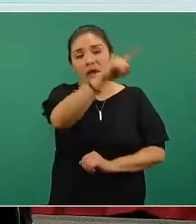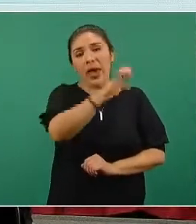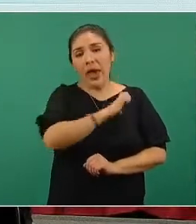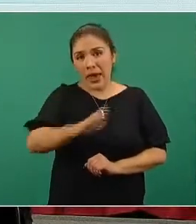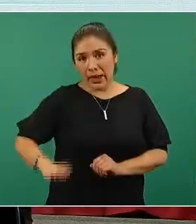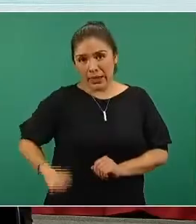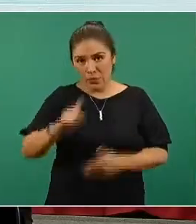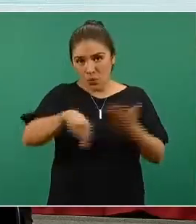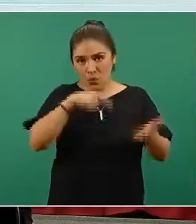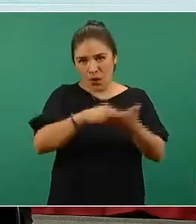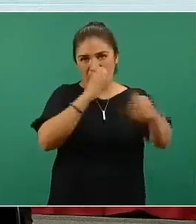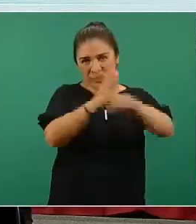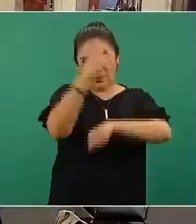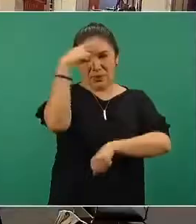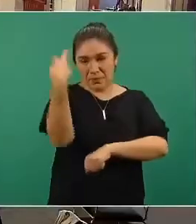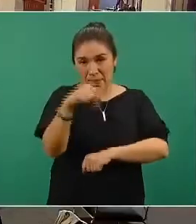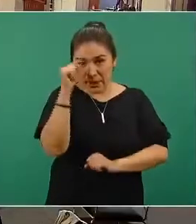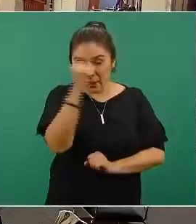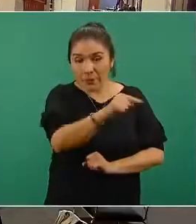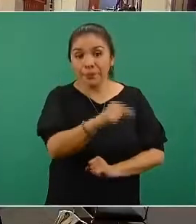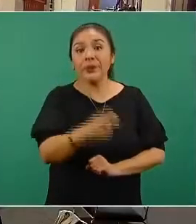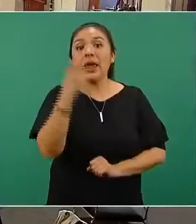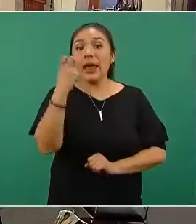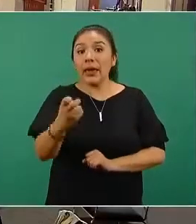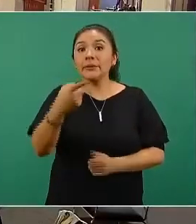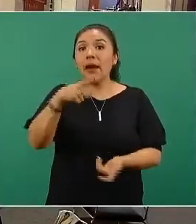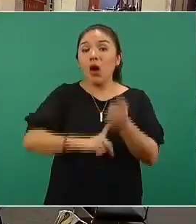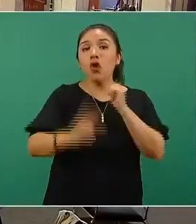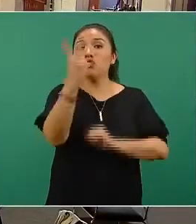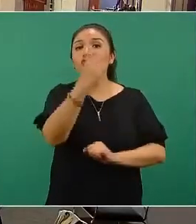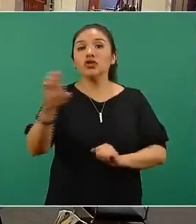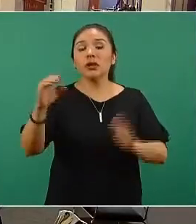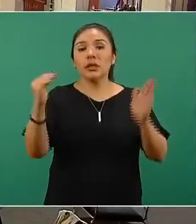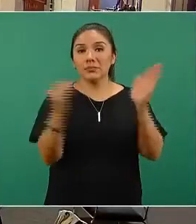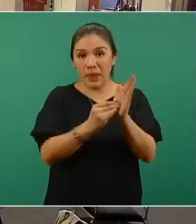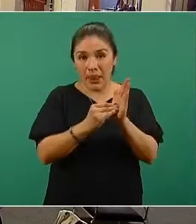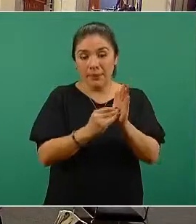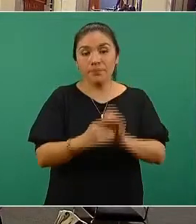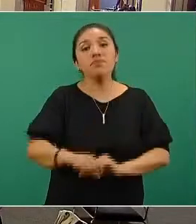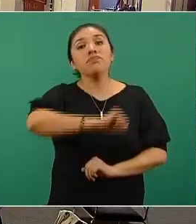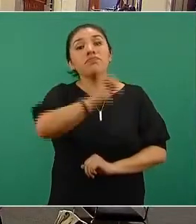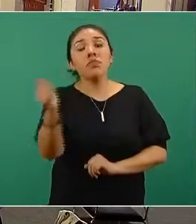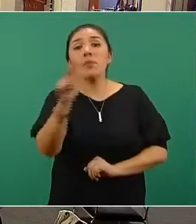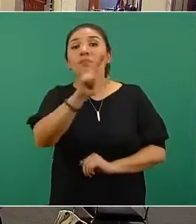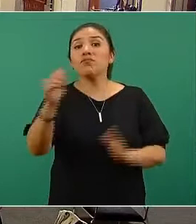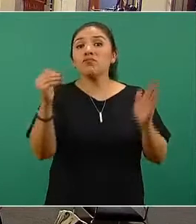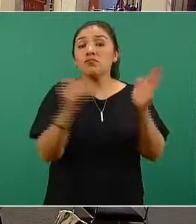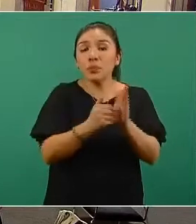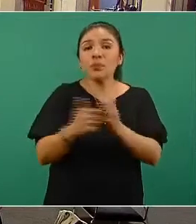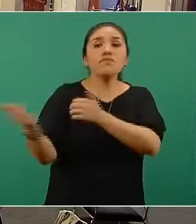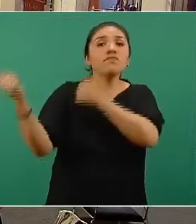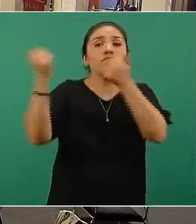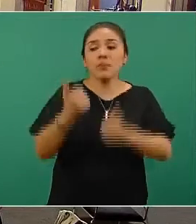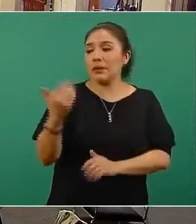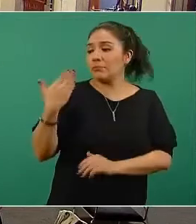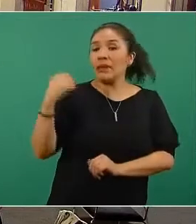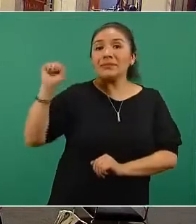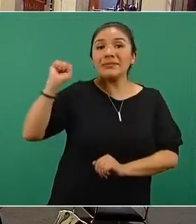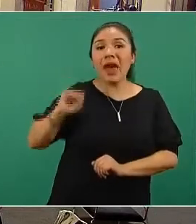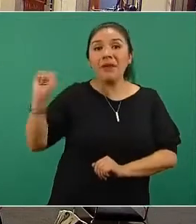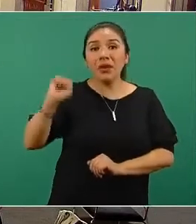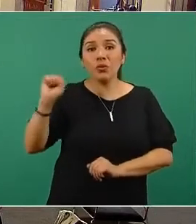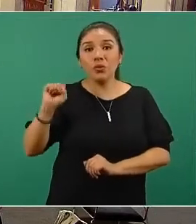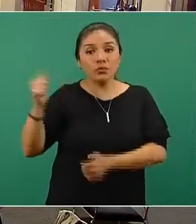de Ecatepec del Estado de México. Esos fueron 200,000 que se recibieron. Las otras 800,000 se recibieron desde el sábado